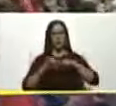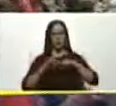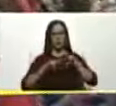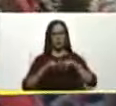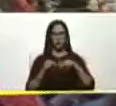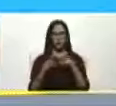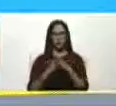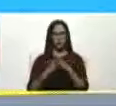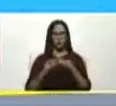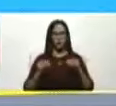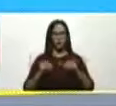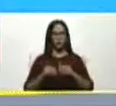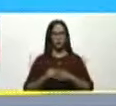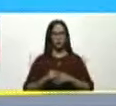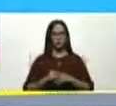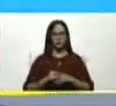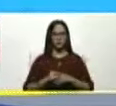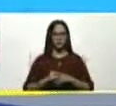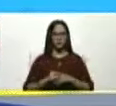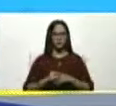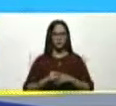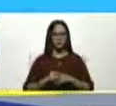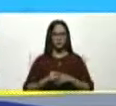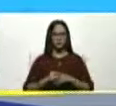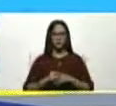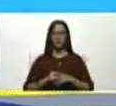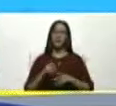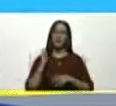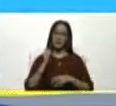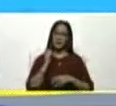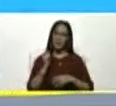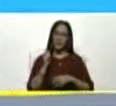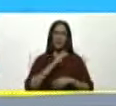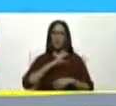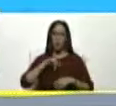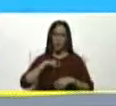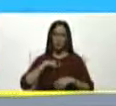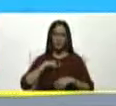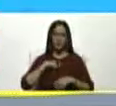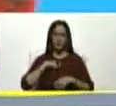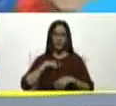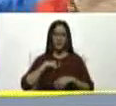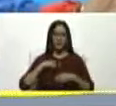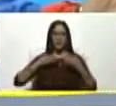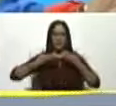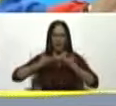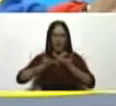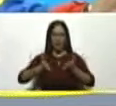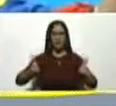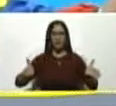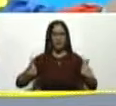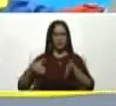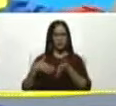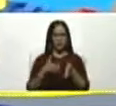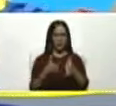todos, entre todas. La tarea nuestra es abrir los caminos.